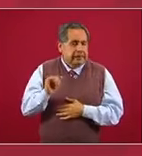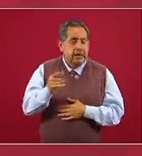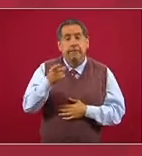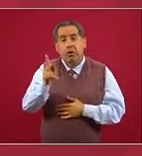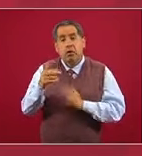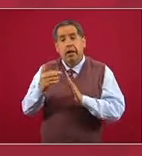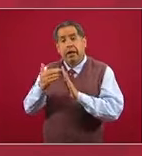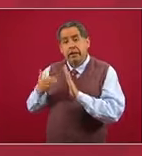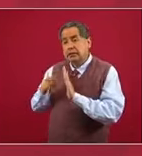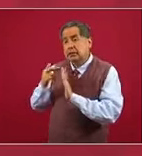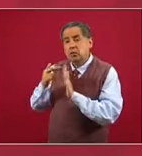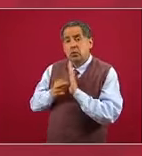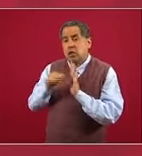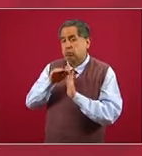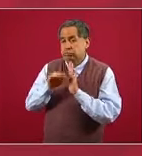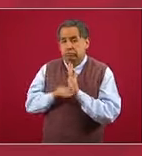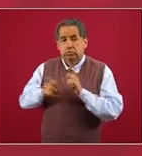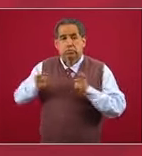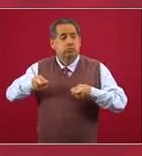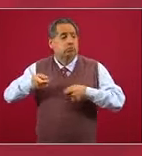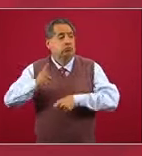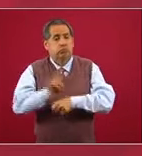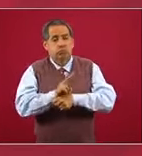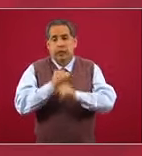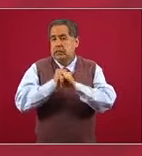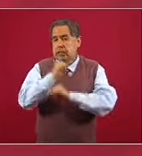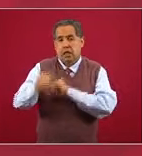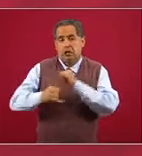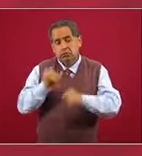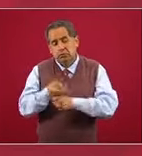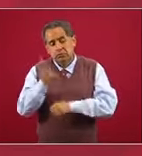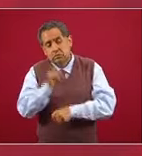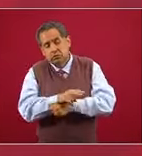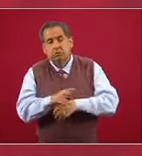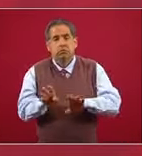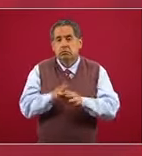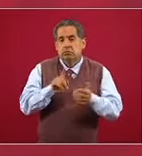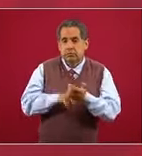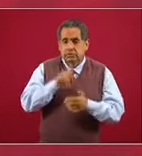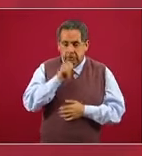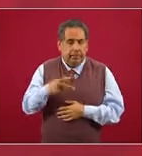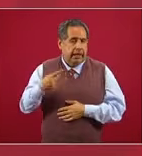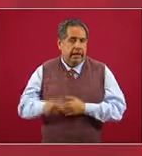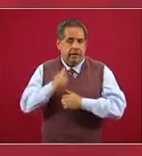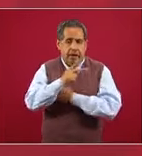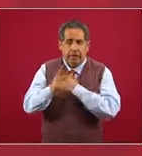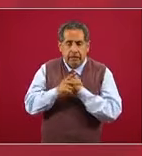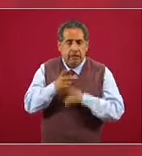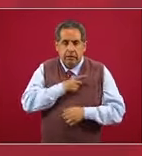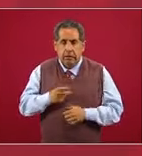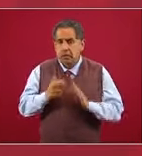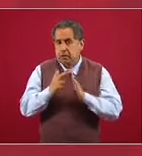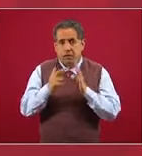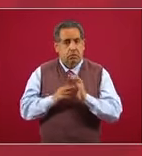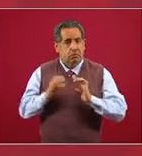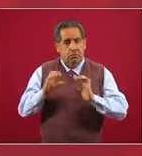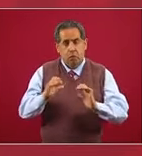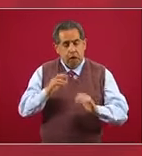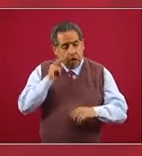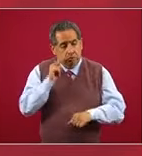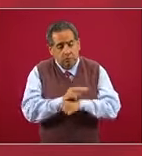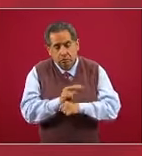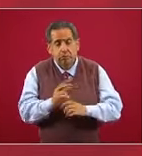y que están normados no solamente por las instituciones internacionales, sino a las cuales también el país en un momento determinado